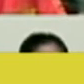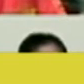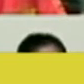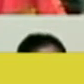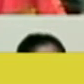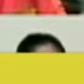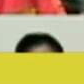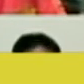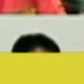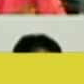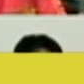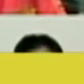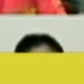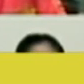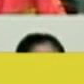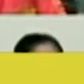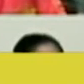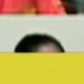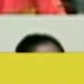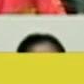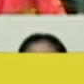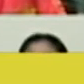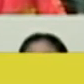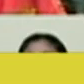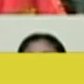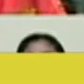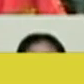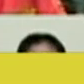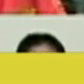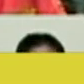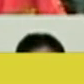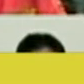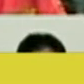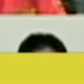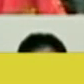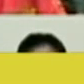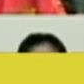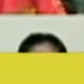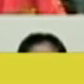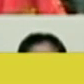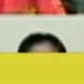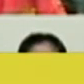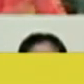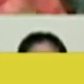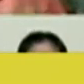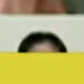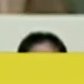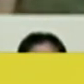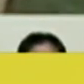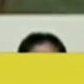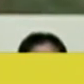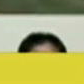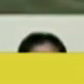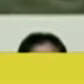por libertar a nuestra patria y por merecer las bendiciones del pueblo.